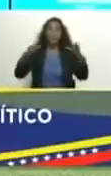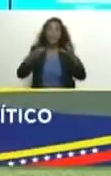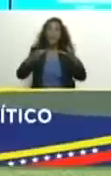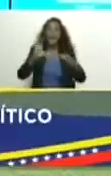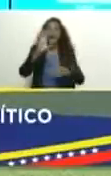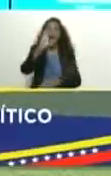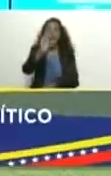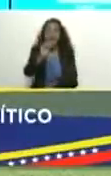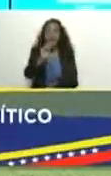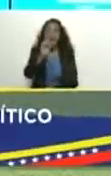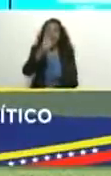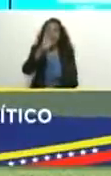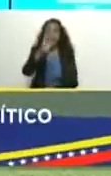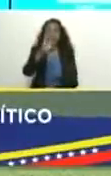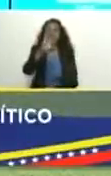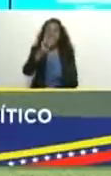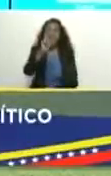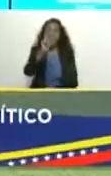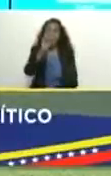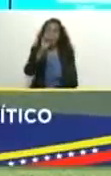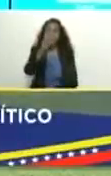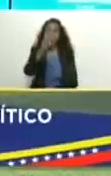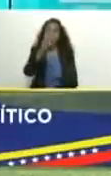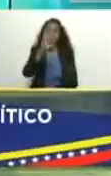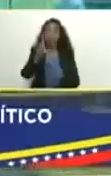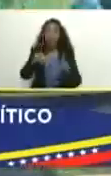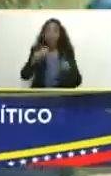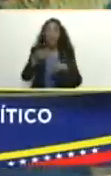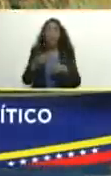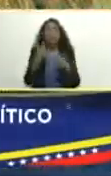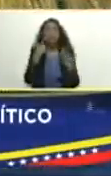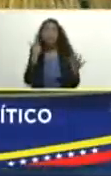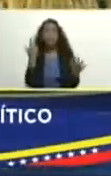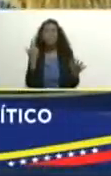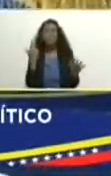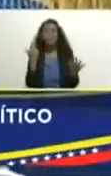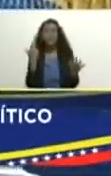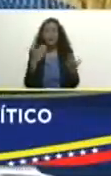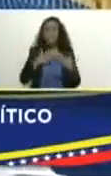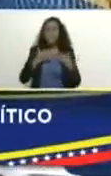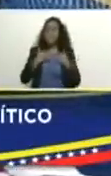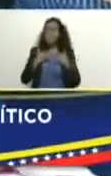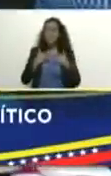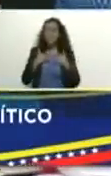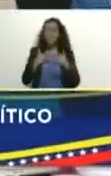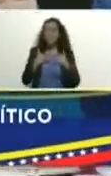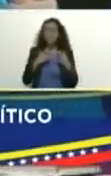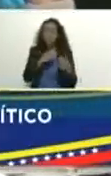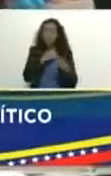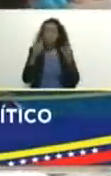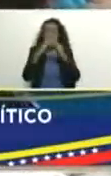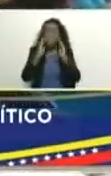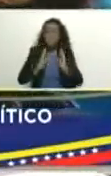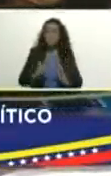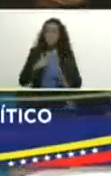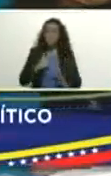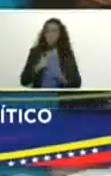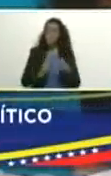sectorial. Después, porque mucha gente se preguntará, ¿y a nivel de mi sector? Después